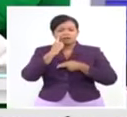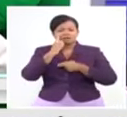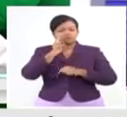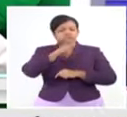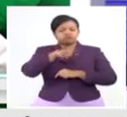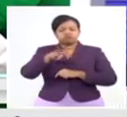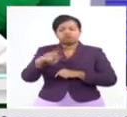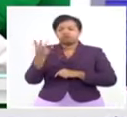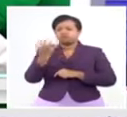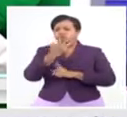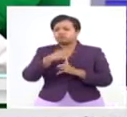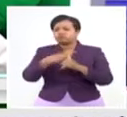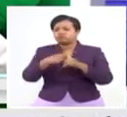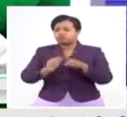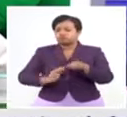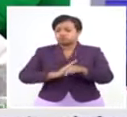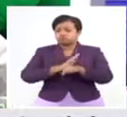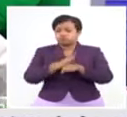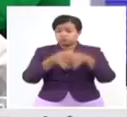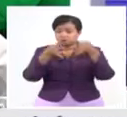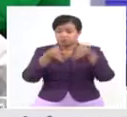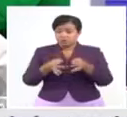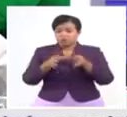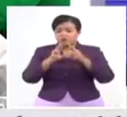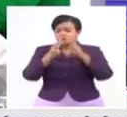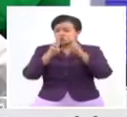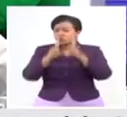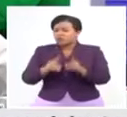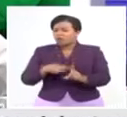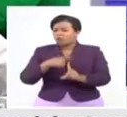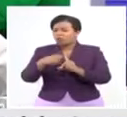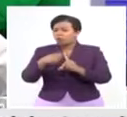enfermedad, lo cual permitió identificar